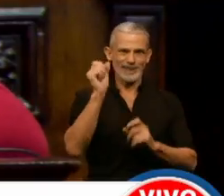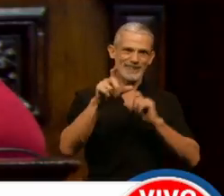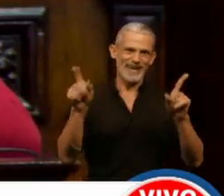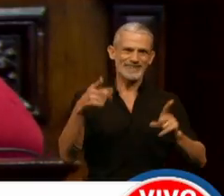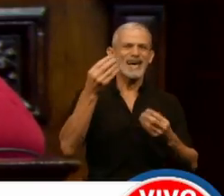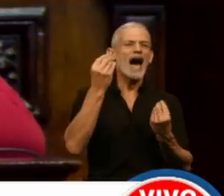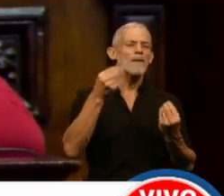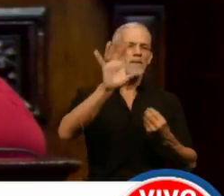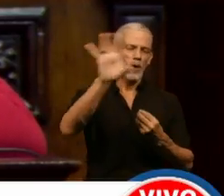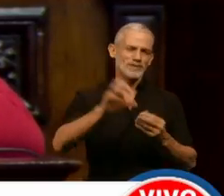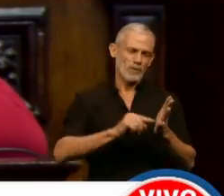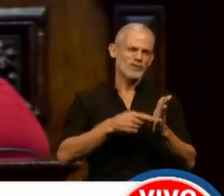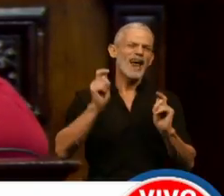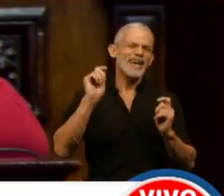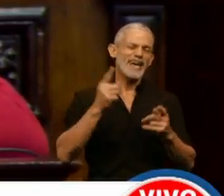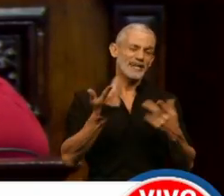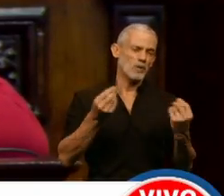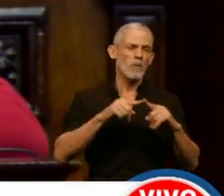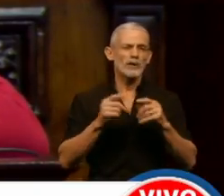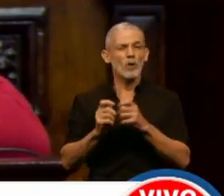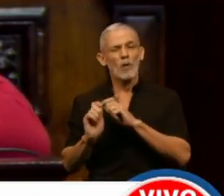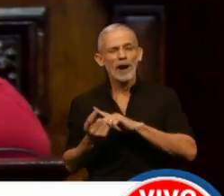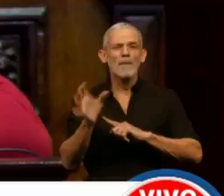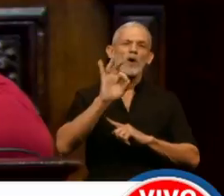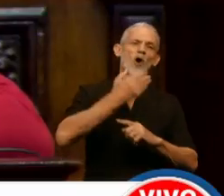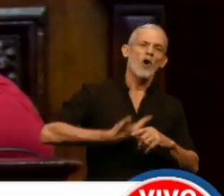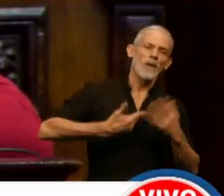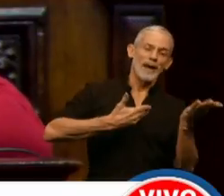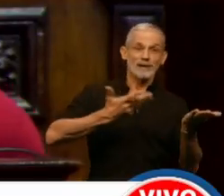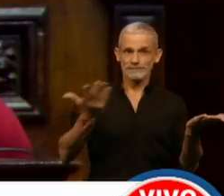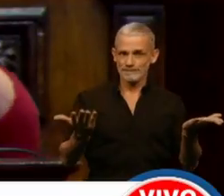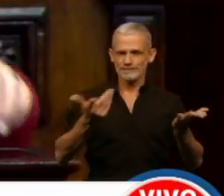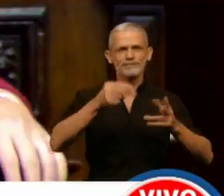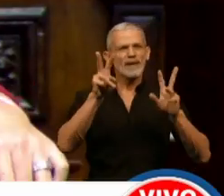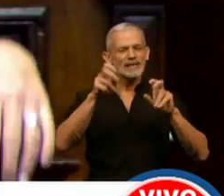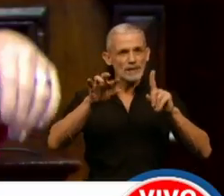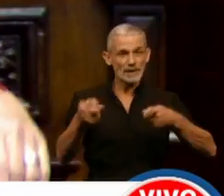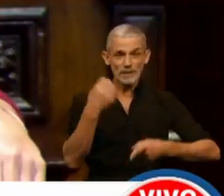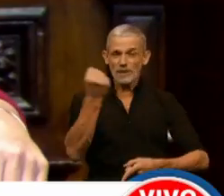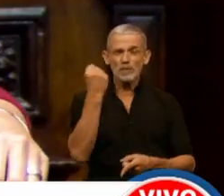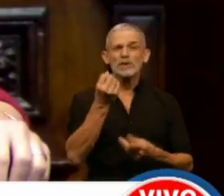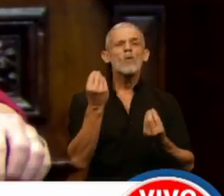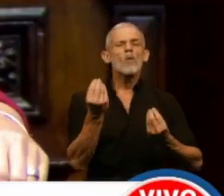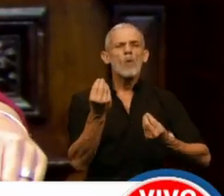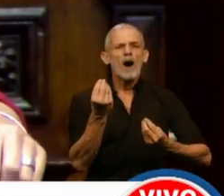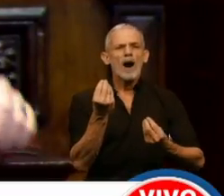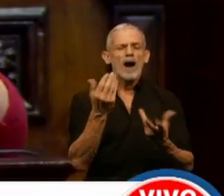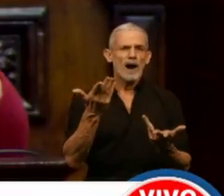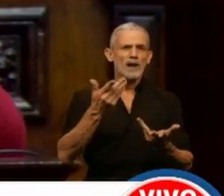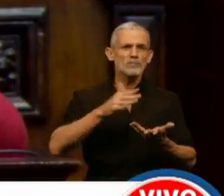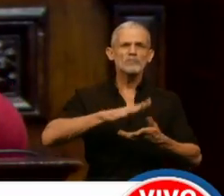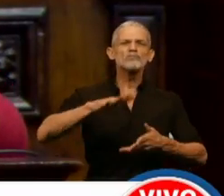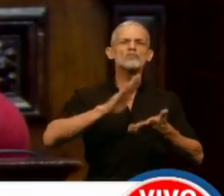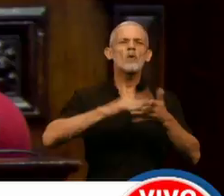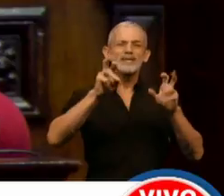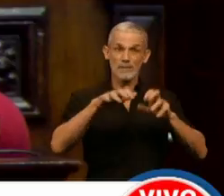intendentes de nuestra provincia no hay una cuestión que se pone de relevancia cuando se empieza a trabajar lo que es zona